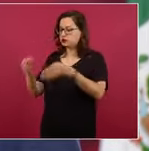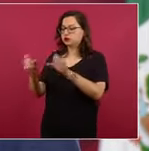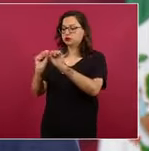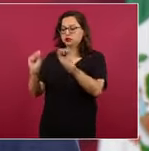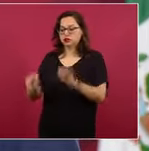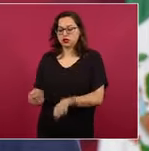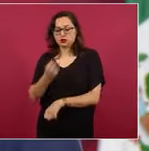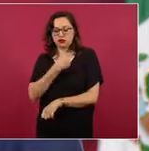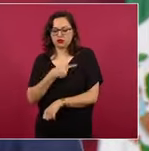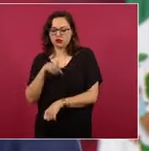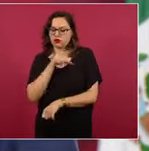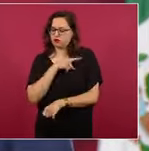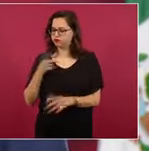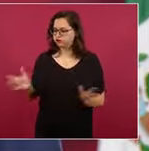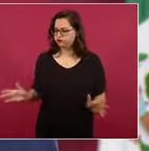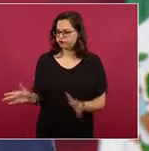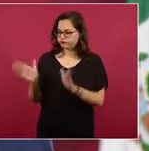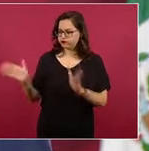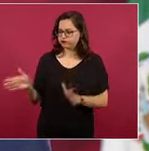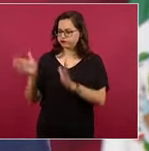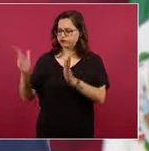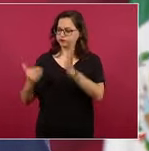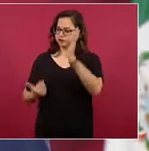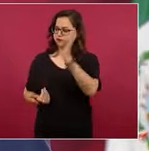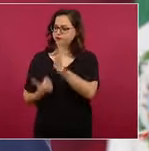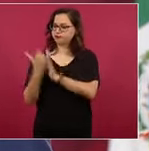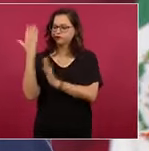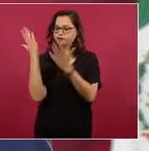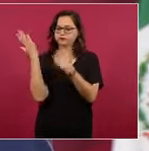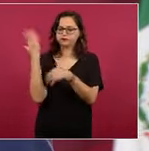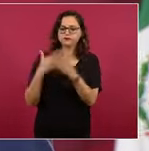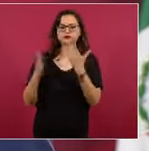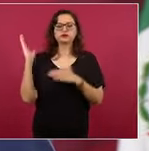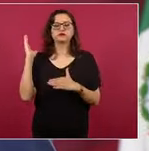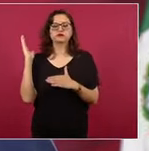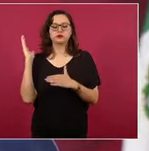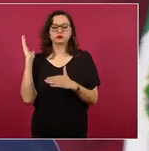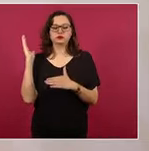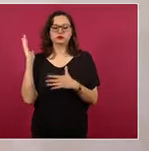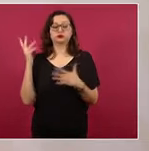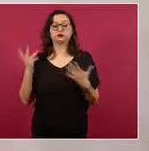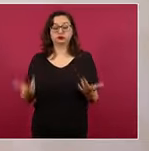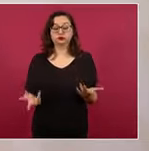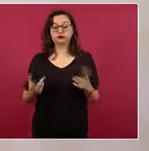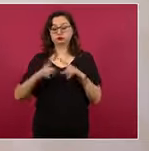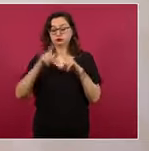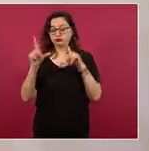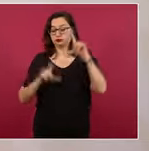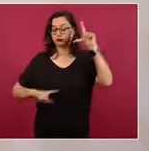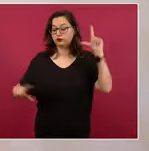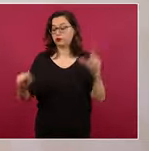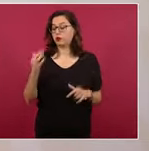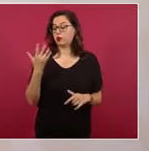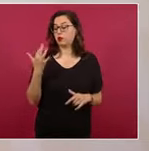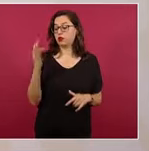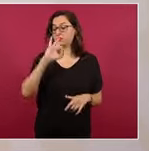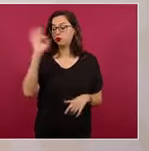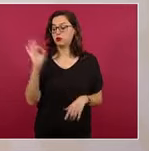salud pública para más de la mitad de la población de nuestro